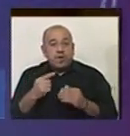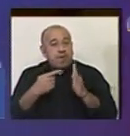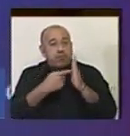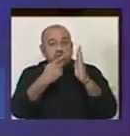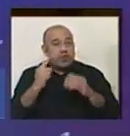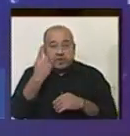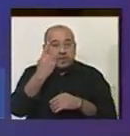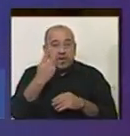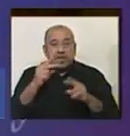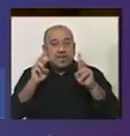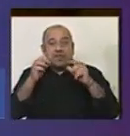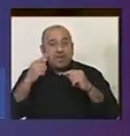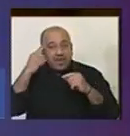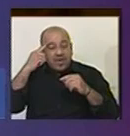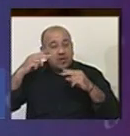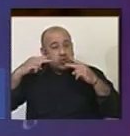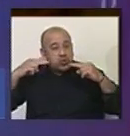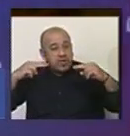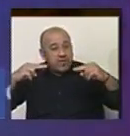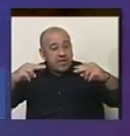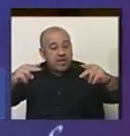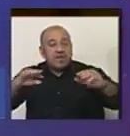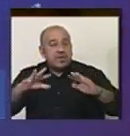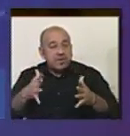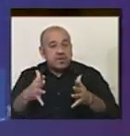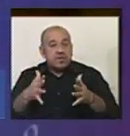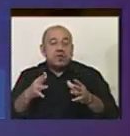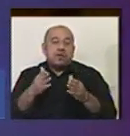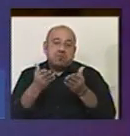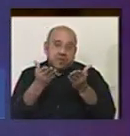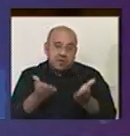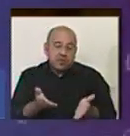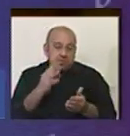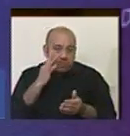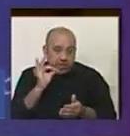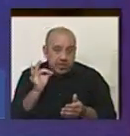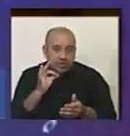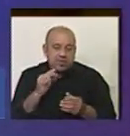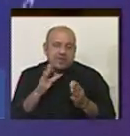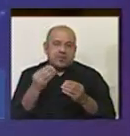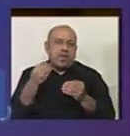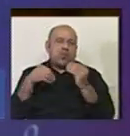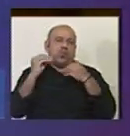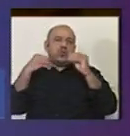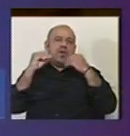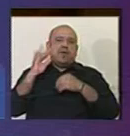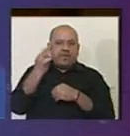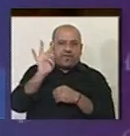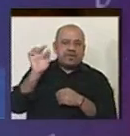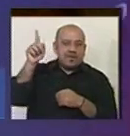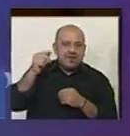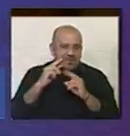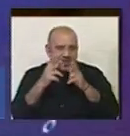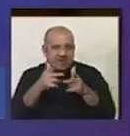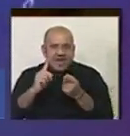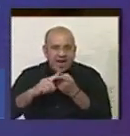una cuestión abstracta, tiene que ver con algo tan concreto, es un poco, perdón, ¿no?, una excusa la de Macron, de decir que el acuerdo